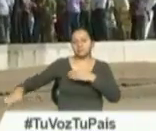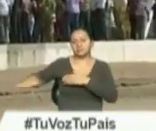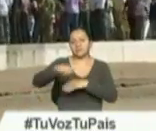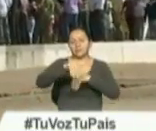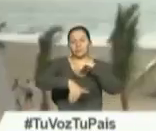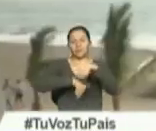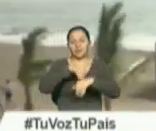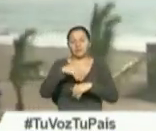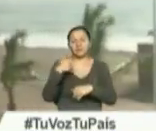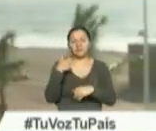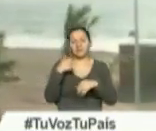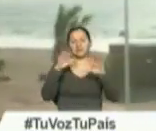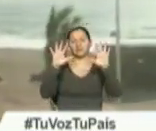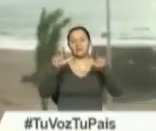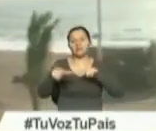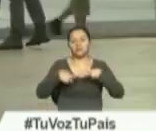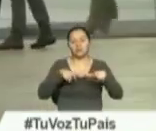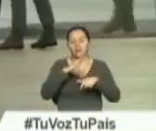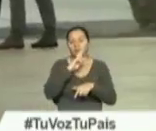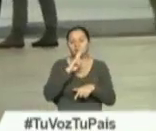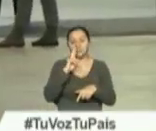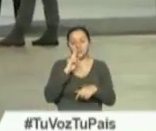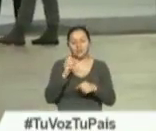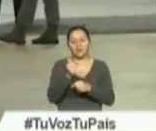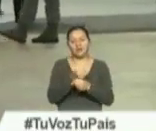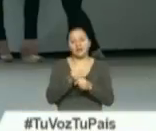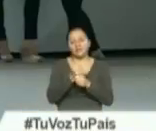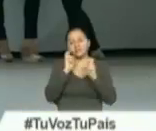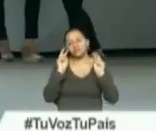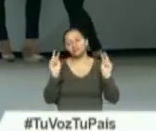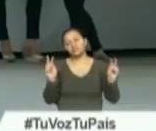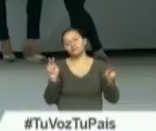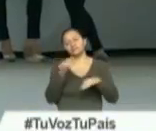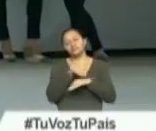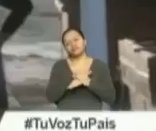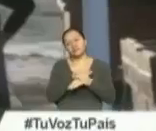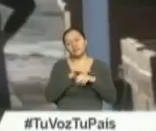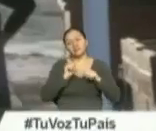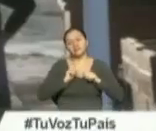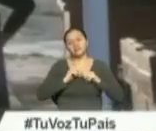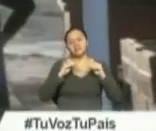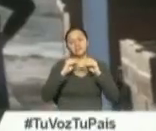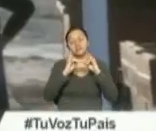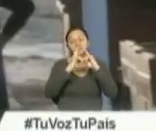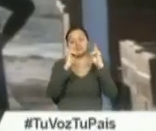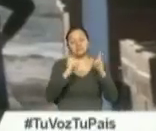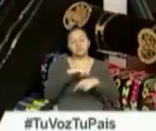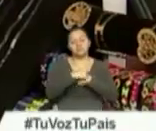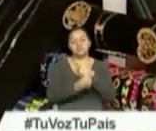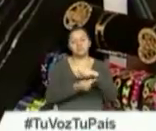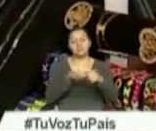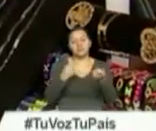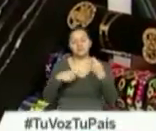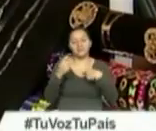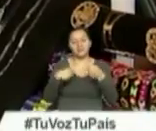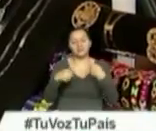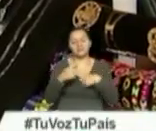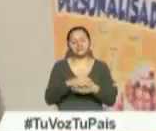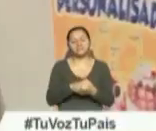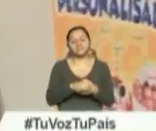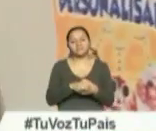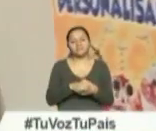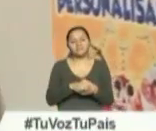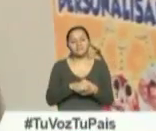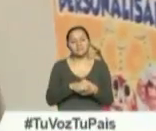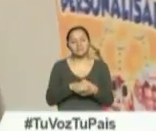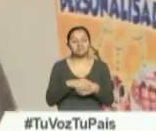10 locales, un café mirador, otros 10 restaurantes y varios kioscos, que acogen a comerciantes como Juan Carrillo.